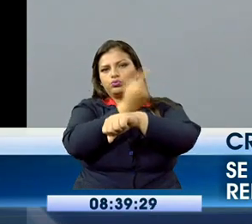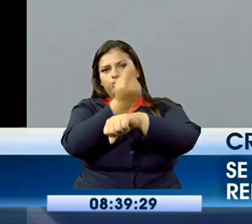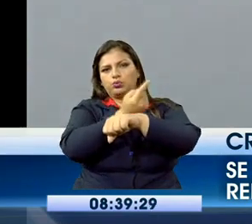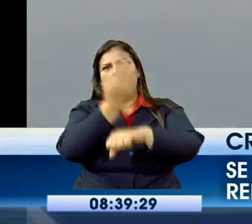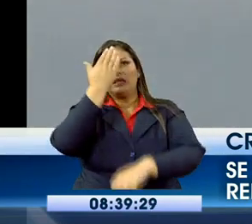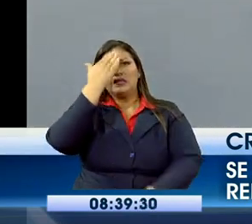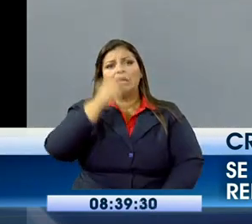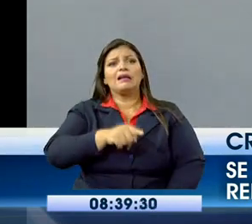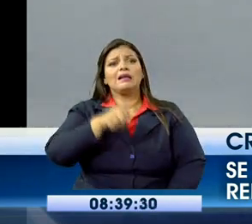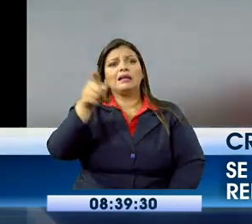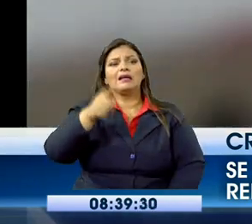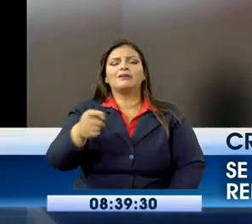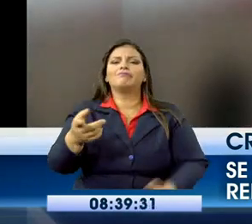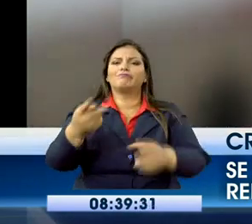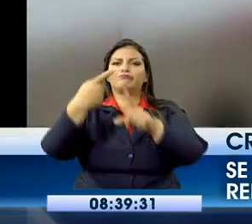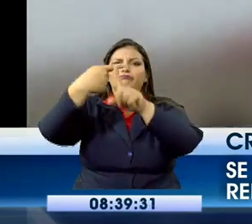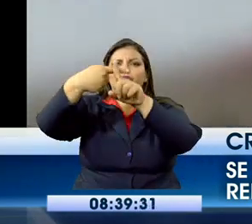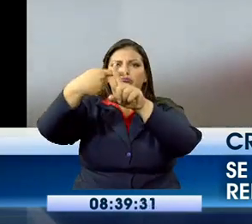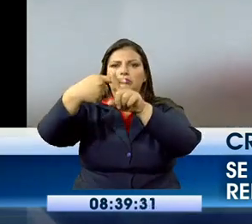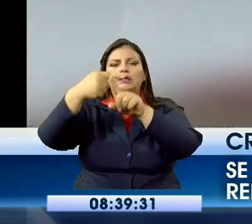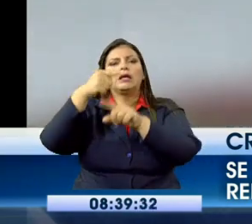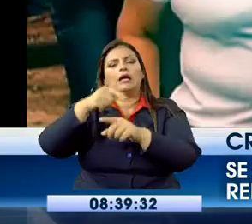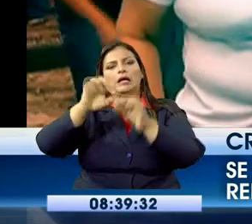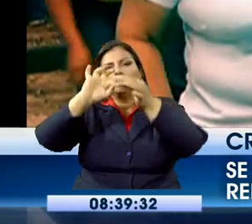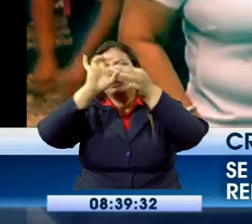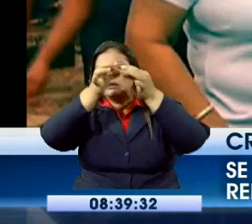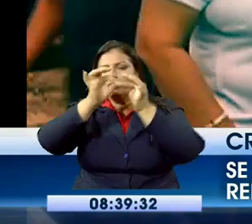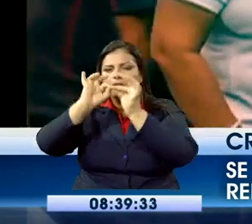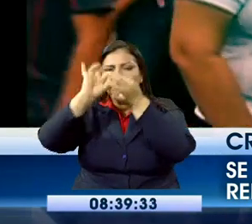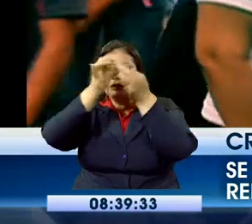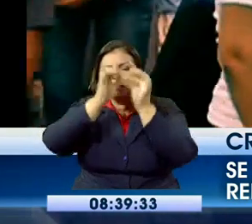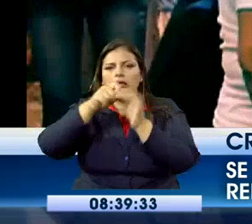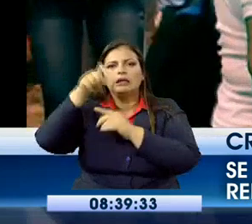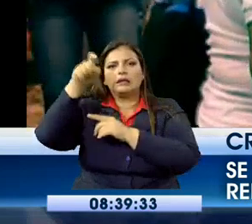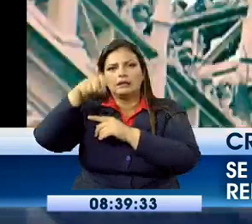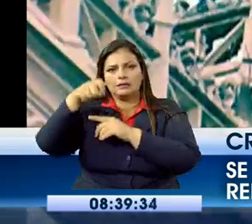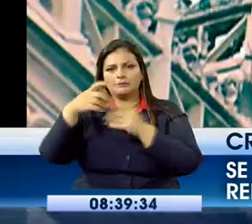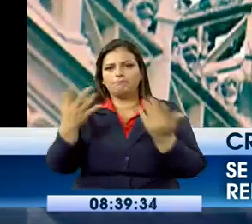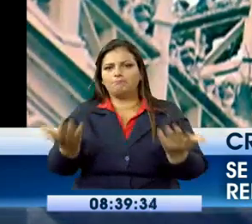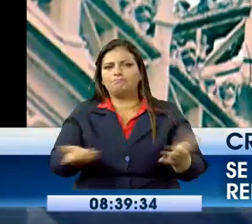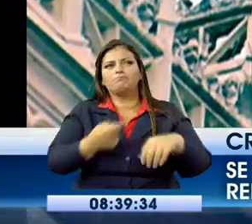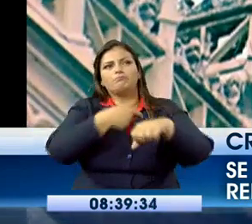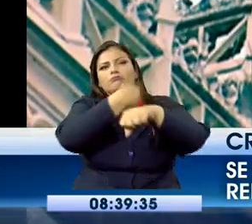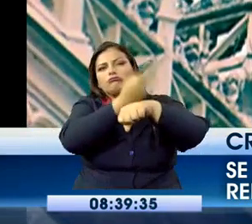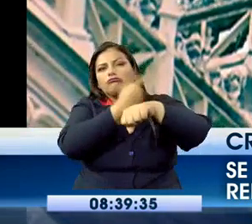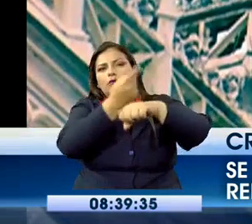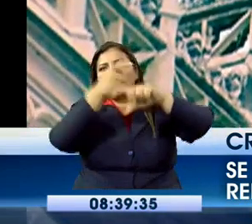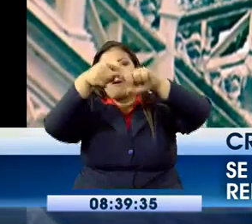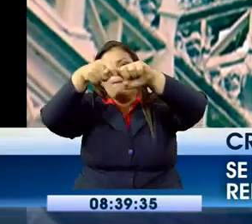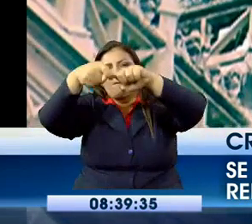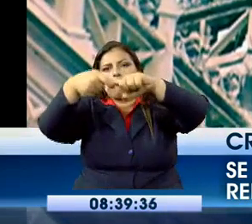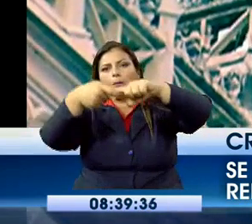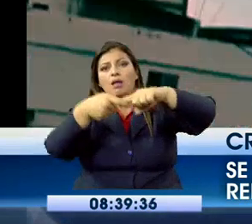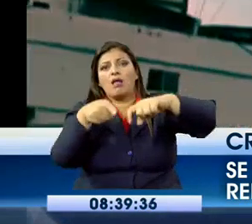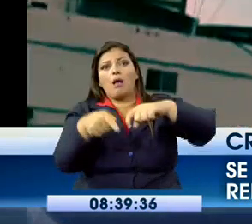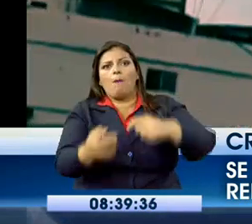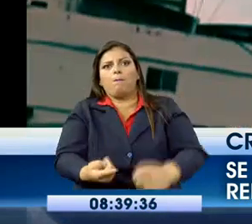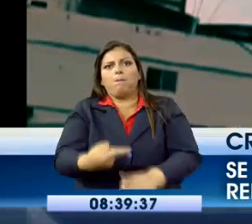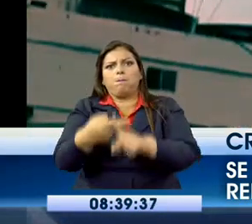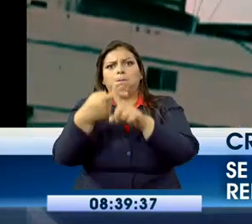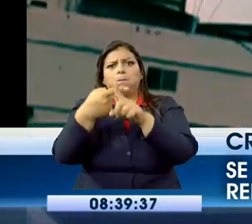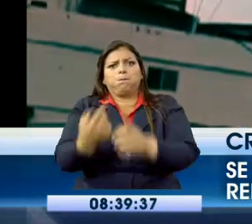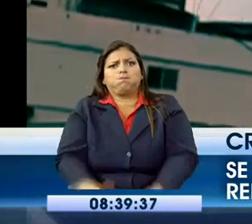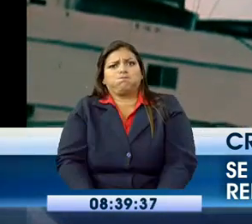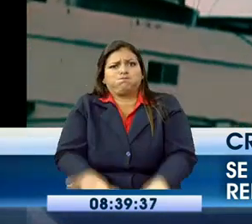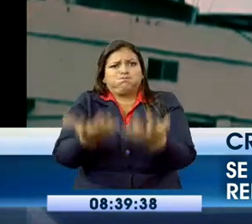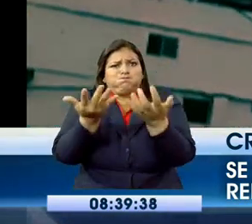solo podían divisar cómo poco a poco el artefacto volador no podía contener la pesada imagen, la misma que cayó fuertemente en